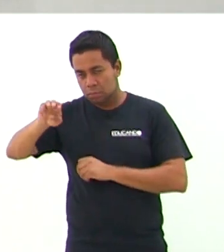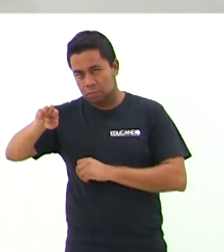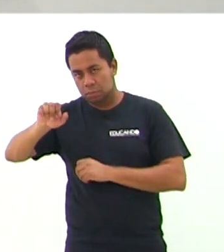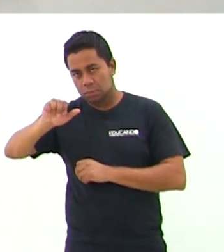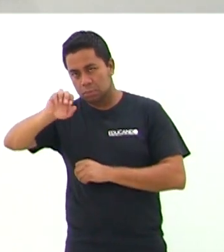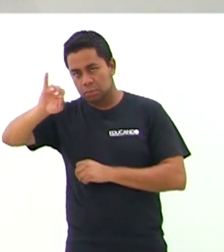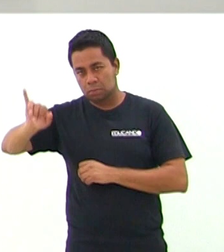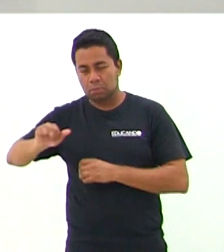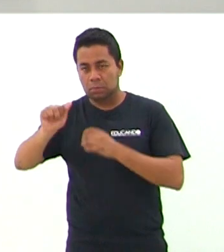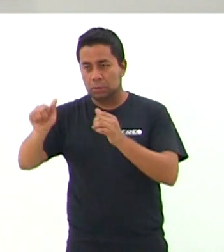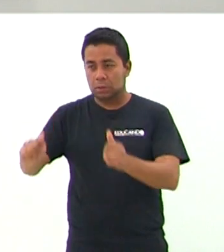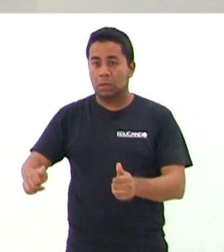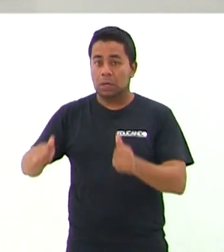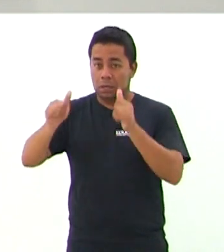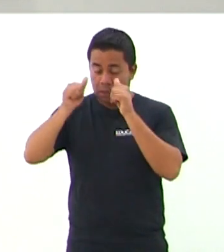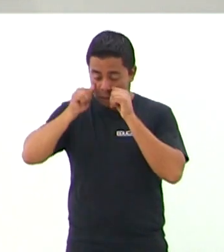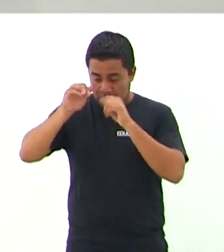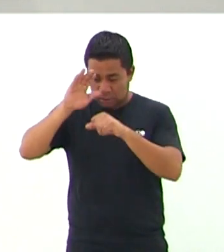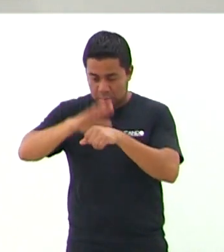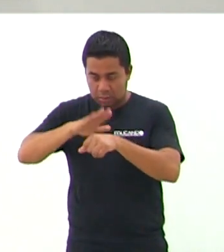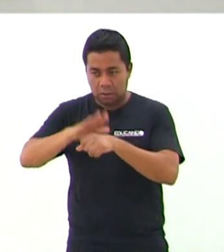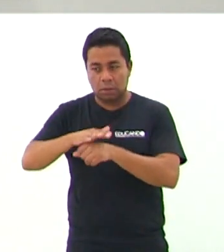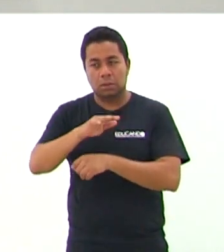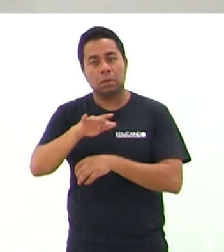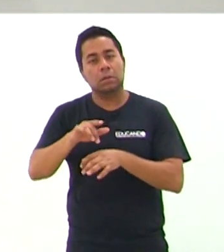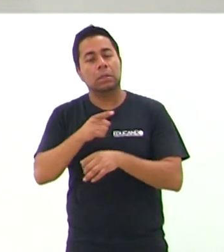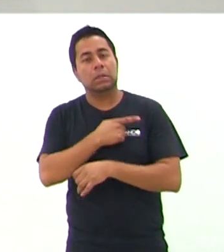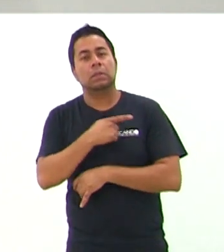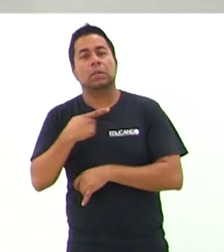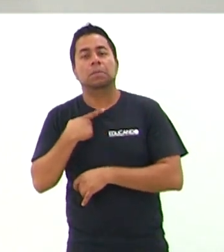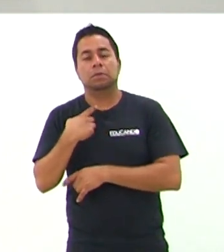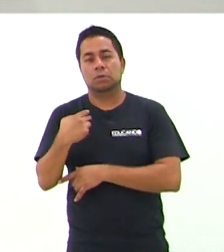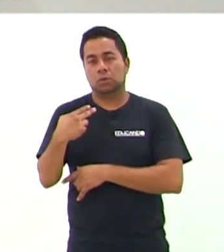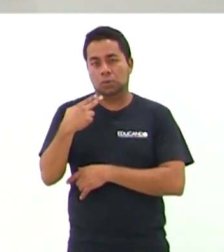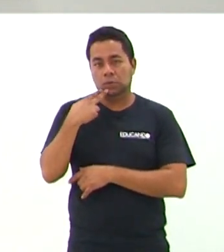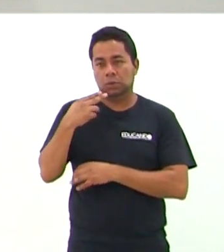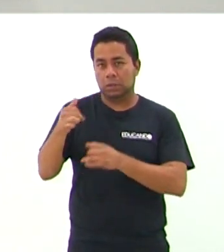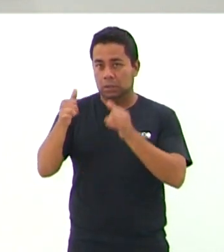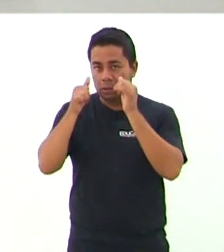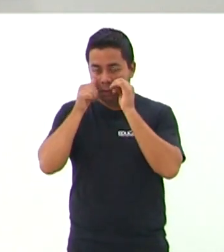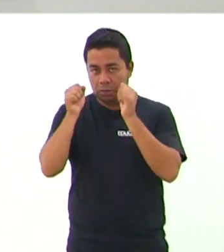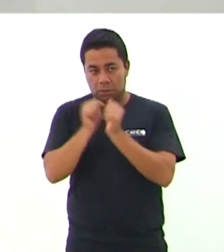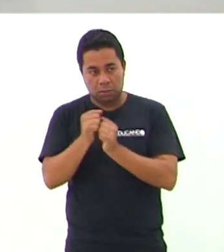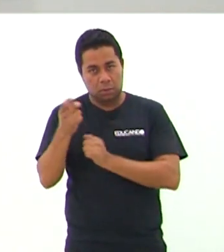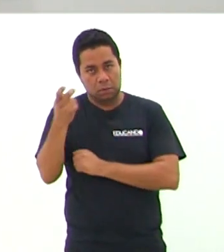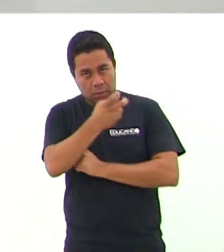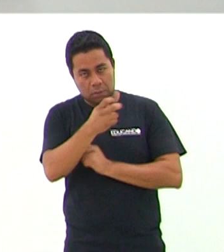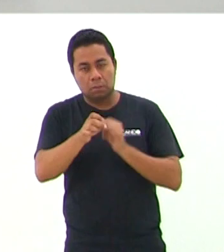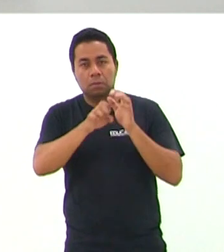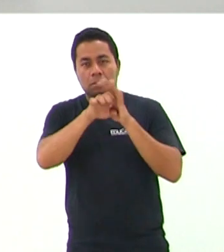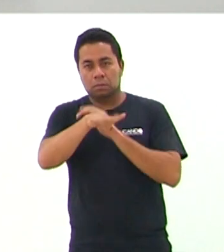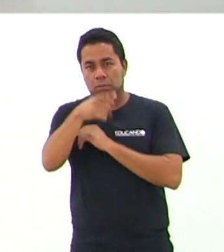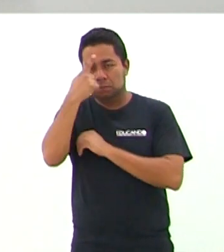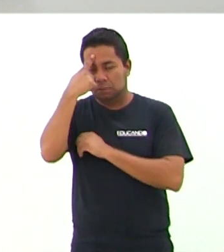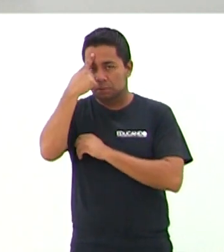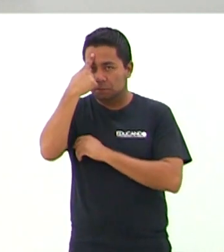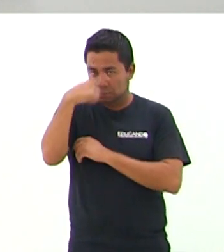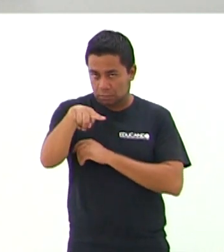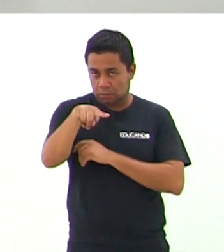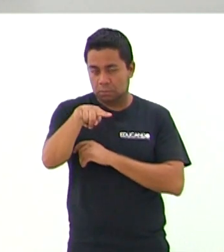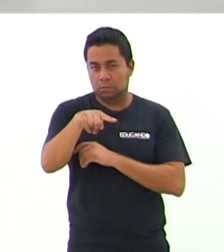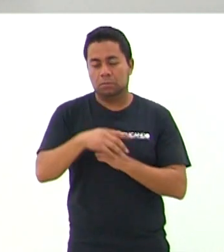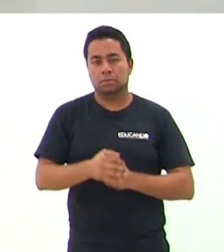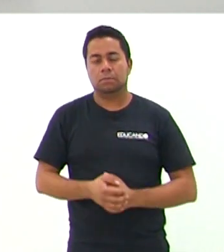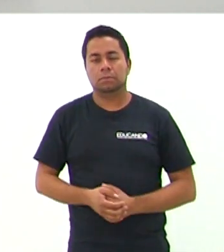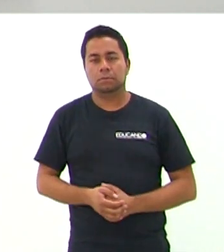Atención, porque tenemos que utilizar, mucha atención con esta parte, si hacemos referencia a lo que